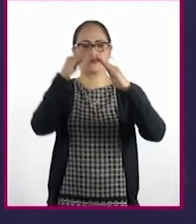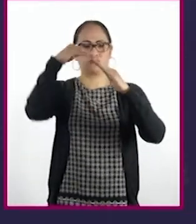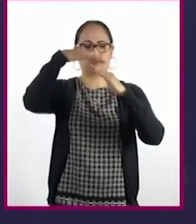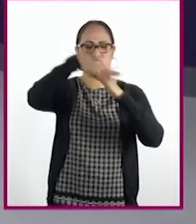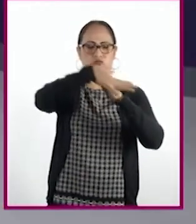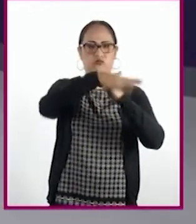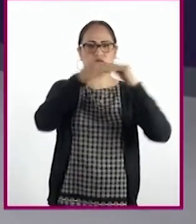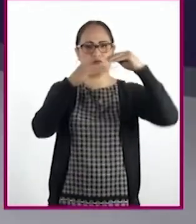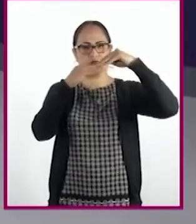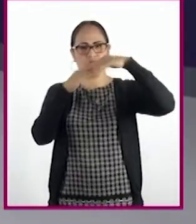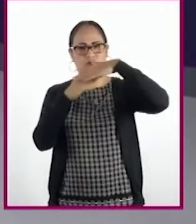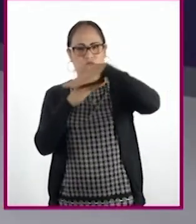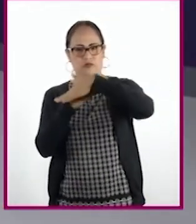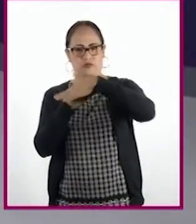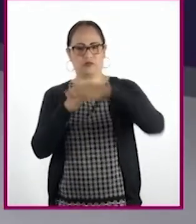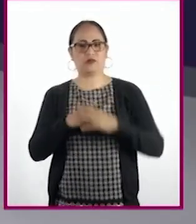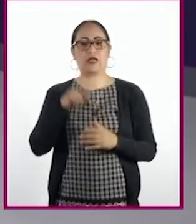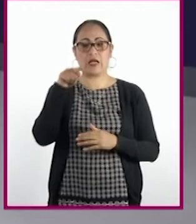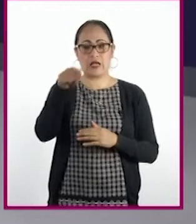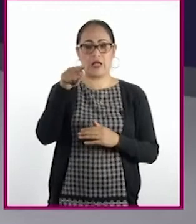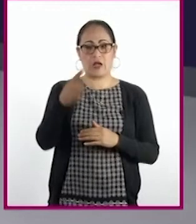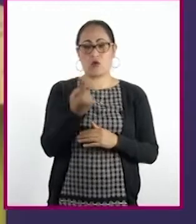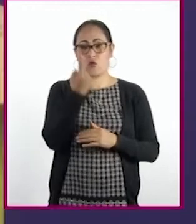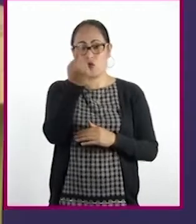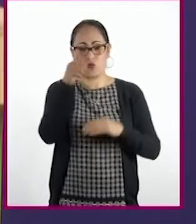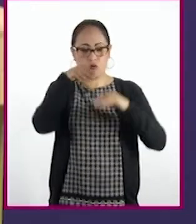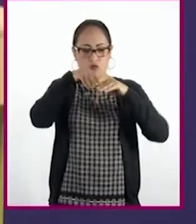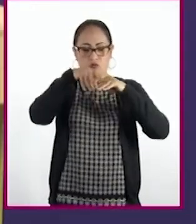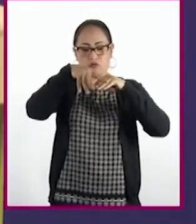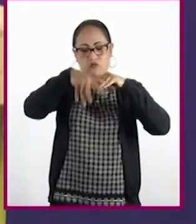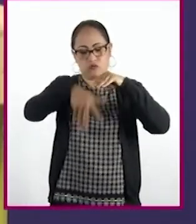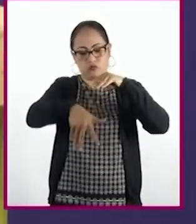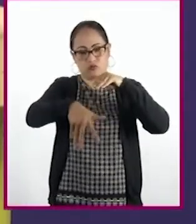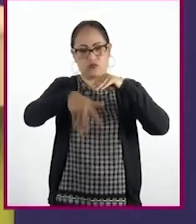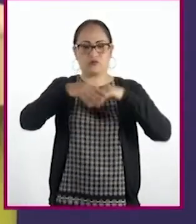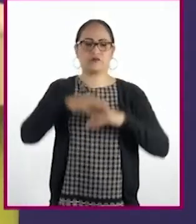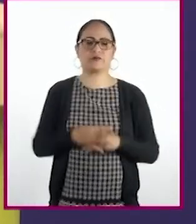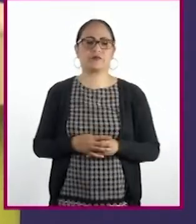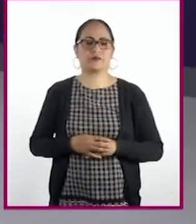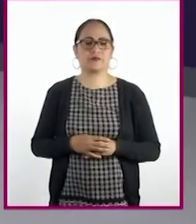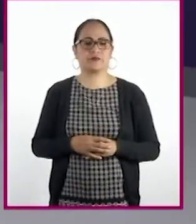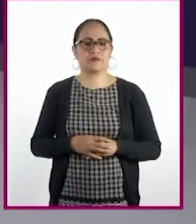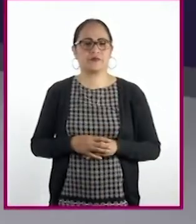caso, la inclinación es hacia este lado. Y de allá,